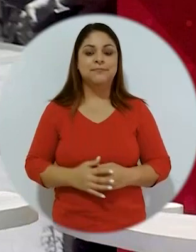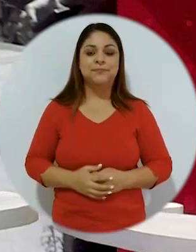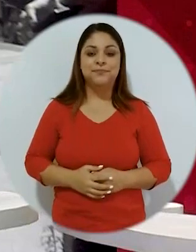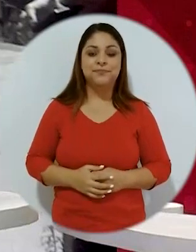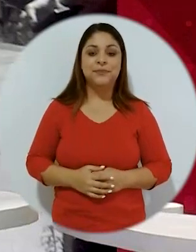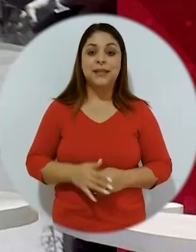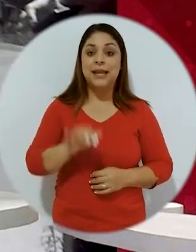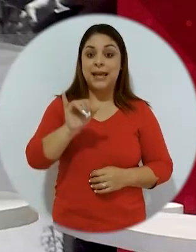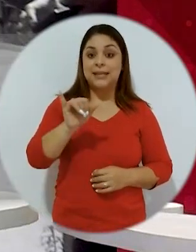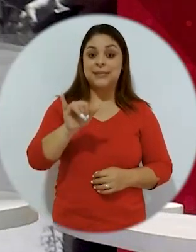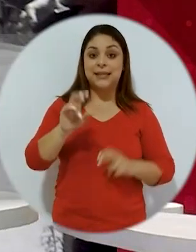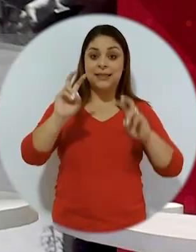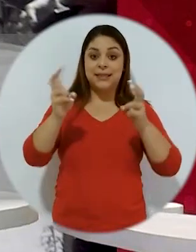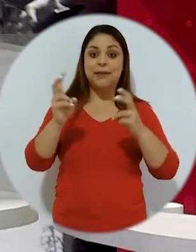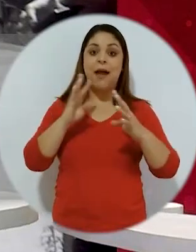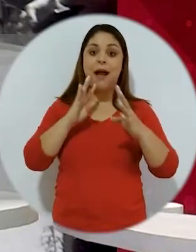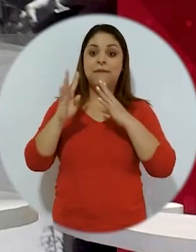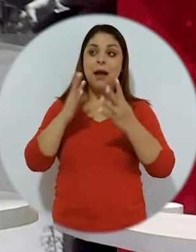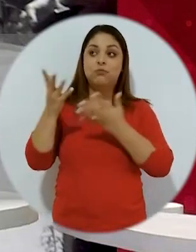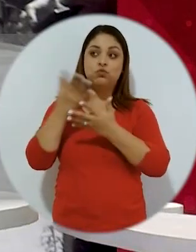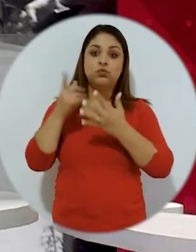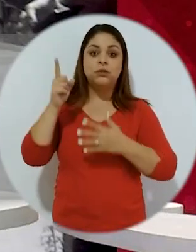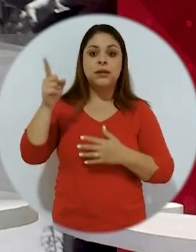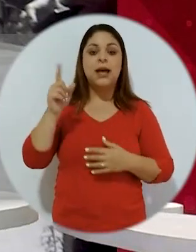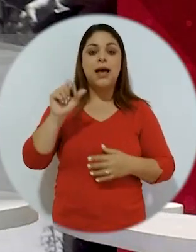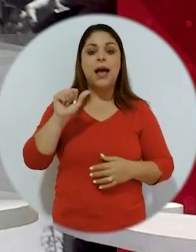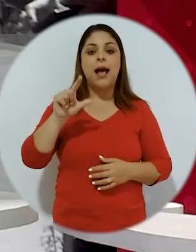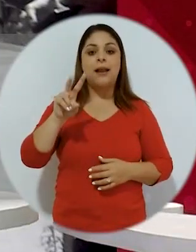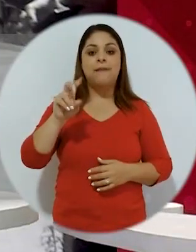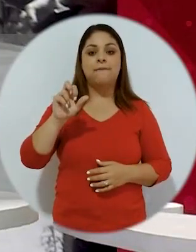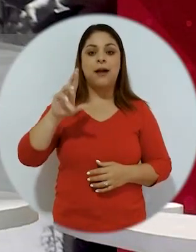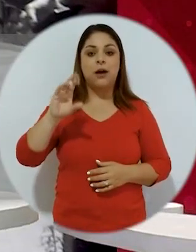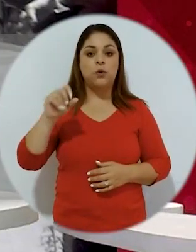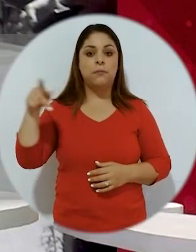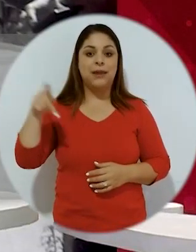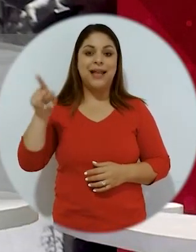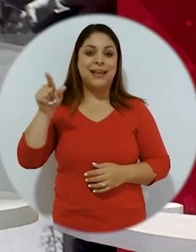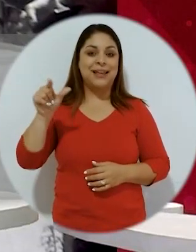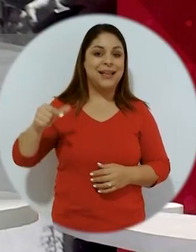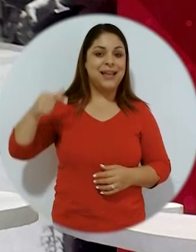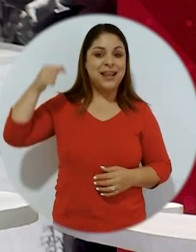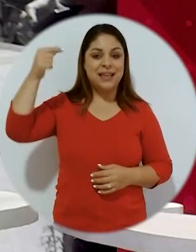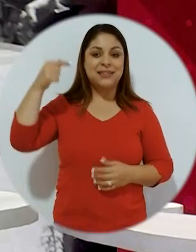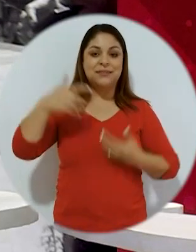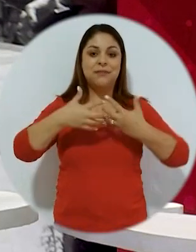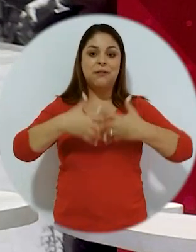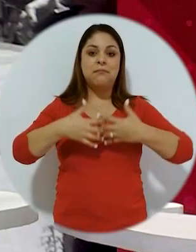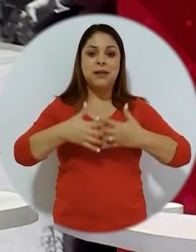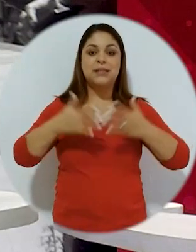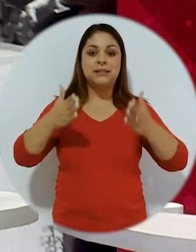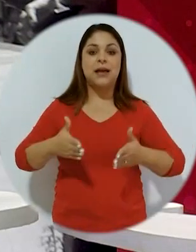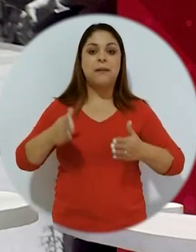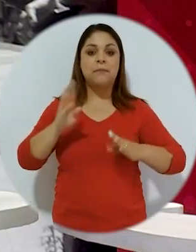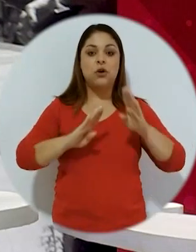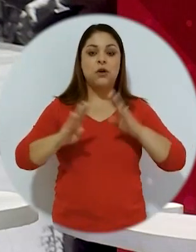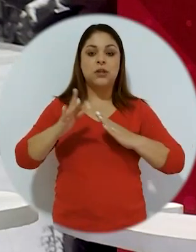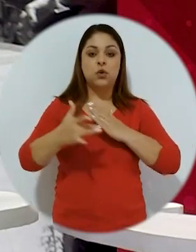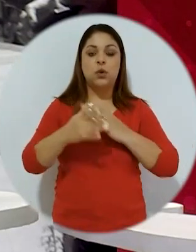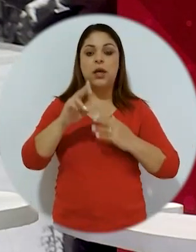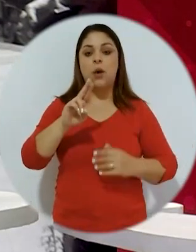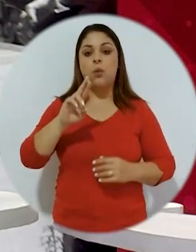nuestros abuelitos. Sobre este tema conversamos en Una Mirada con Álvaro Peralta, quien es gerente de la empresa de biotecnología